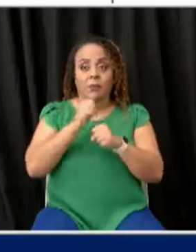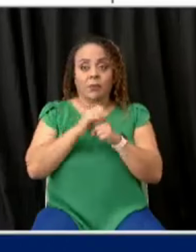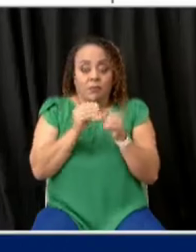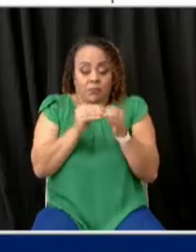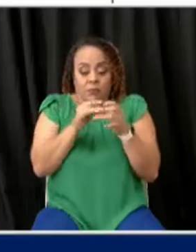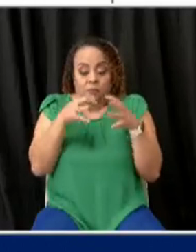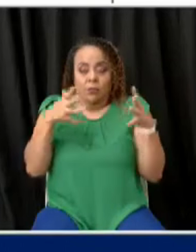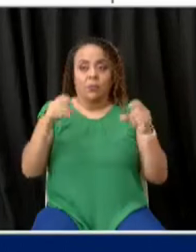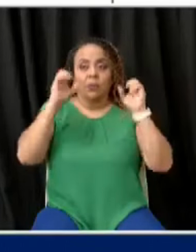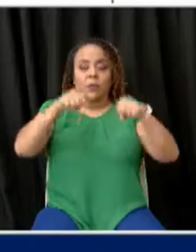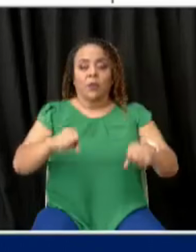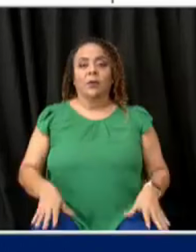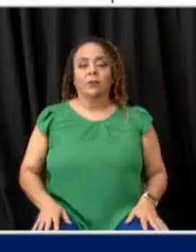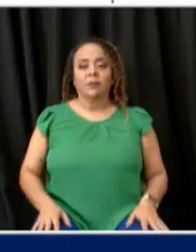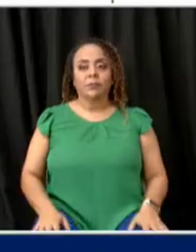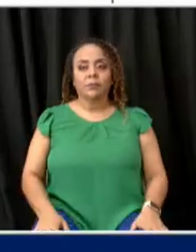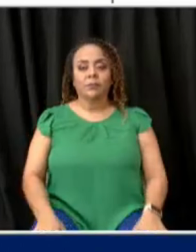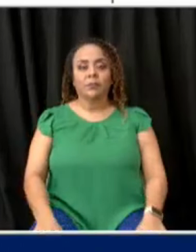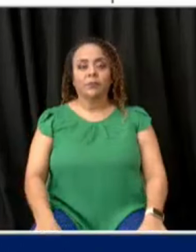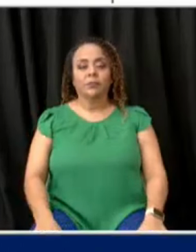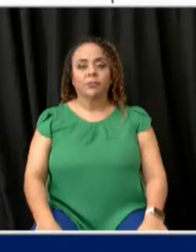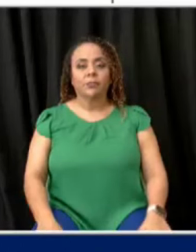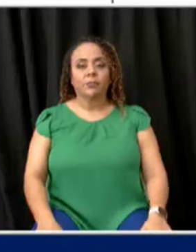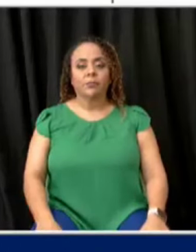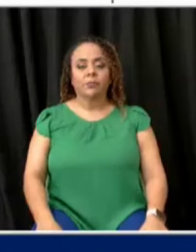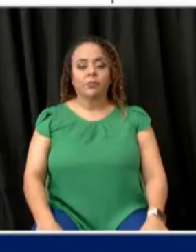persona puede tener